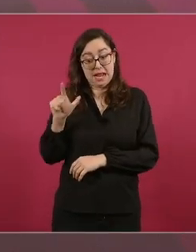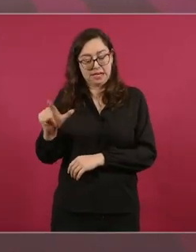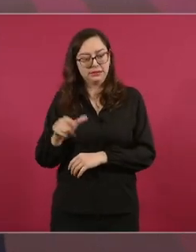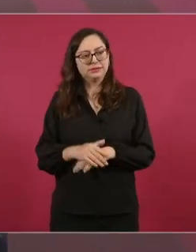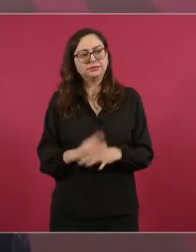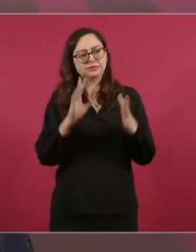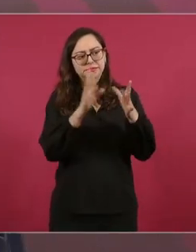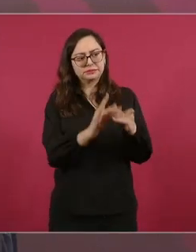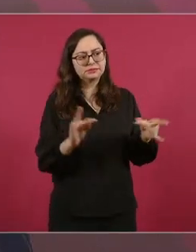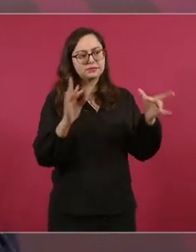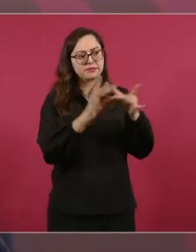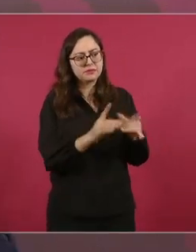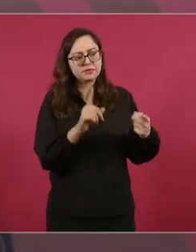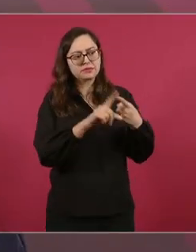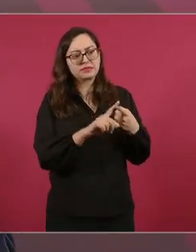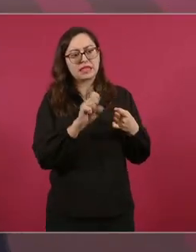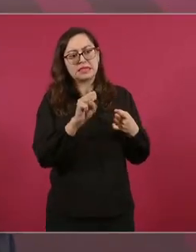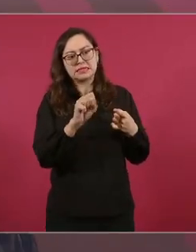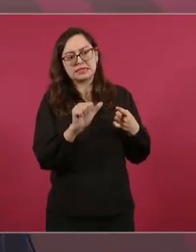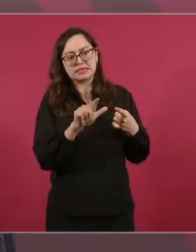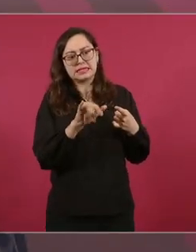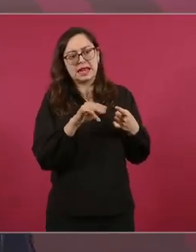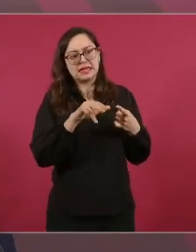Y entre otras cosas dice que